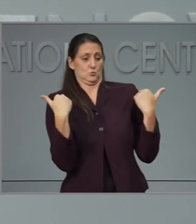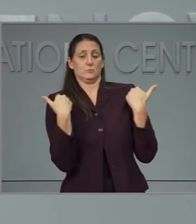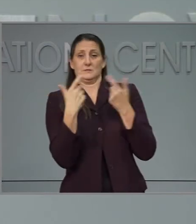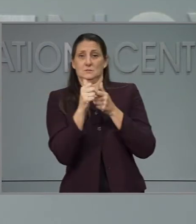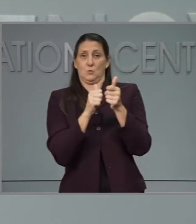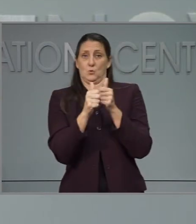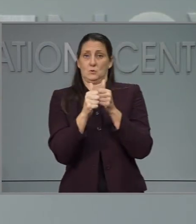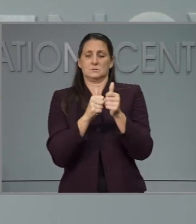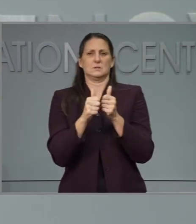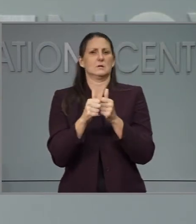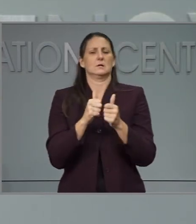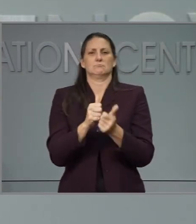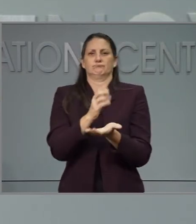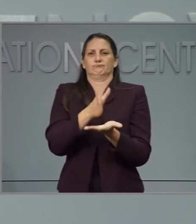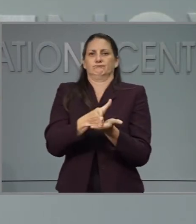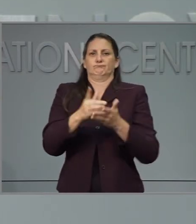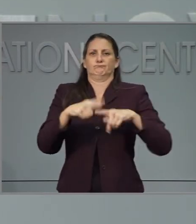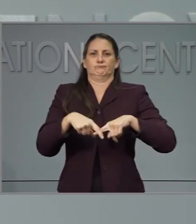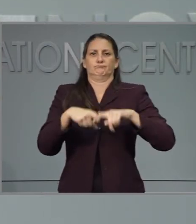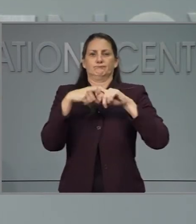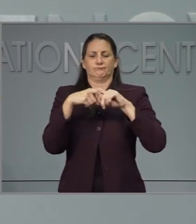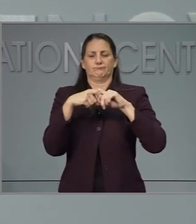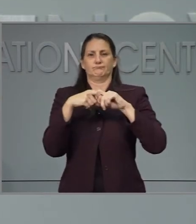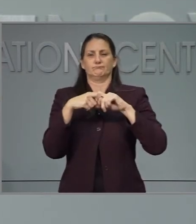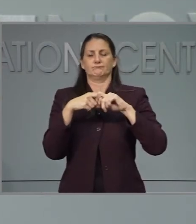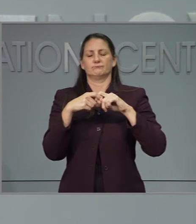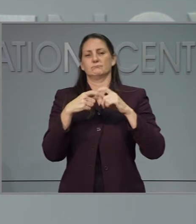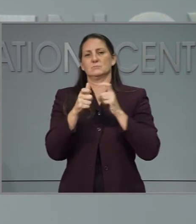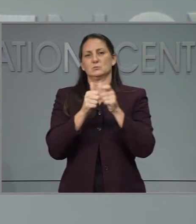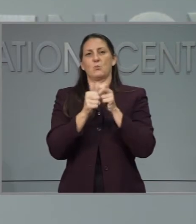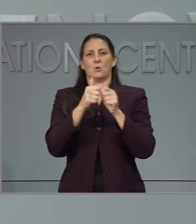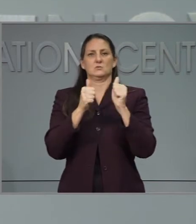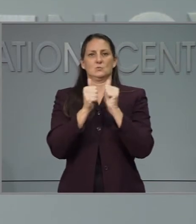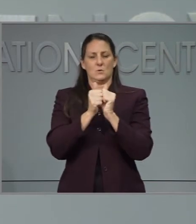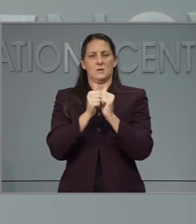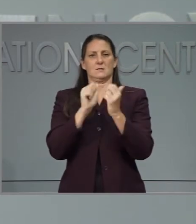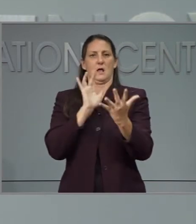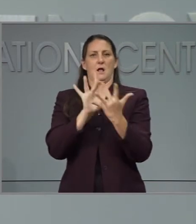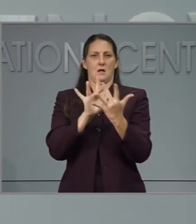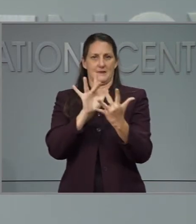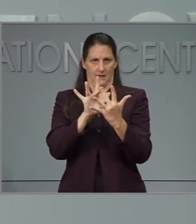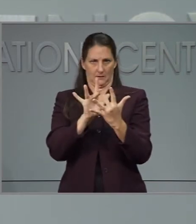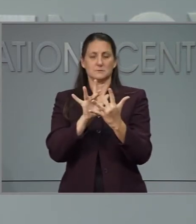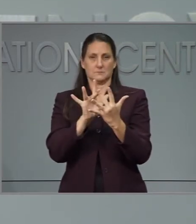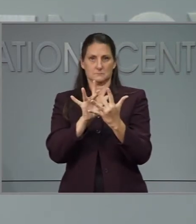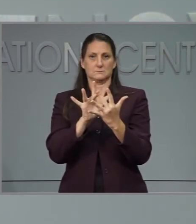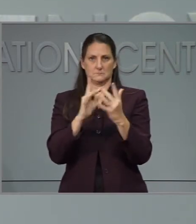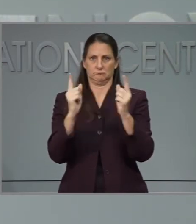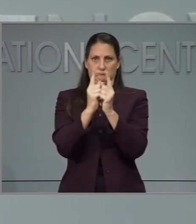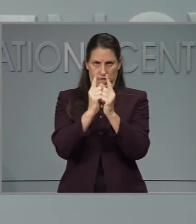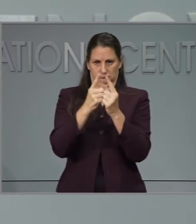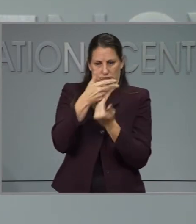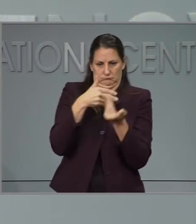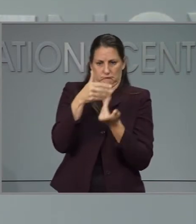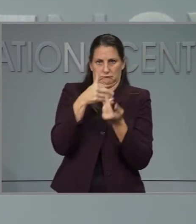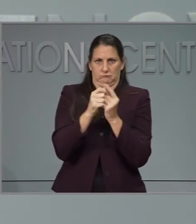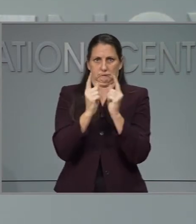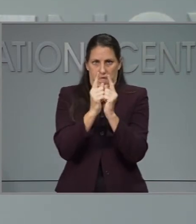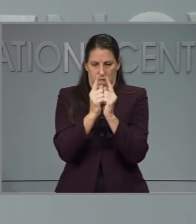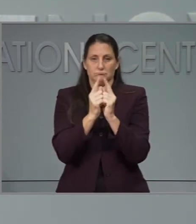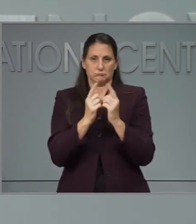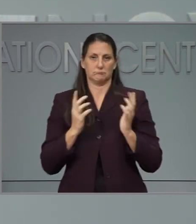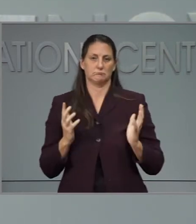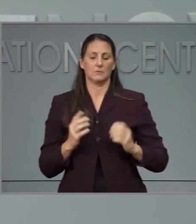y universitarios. Y nuestra recomendación es no tener ejercicios de contacto físico. En cuanto a los espectadores